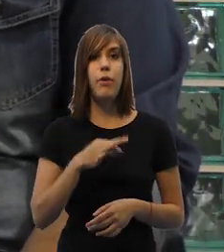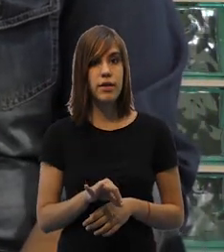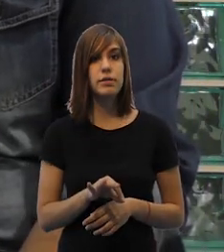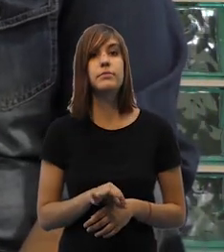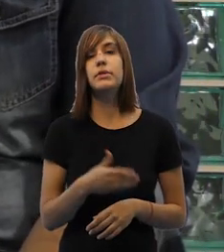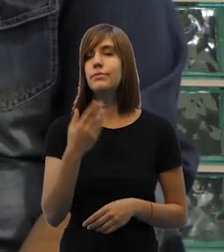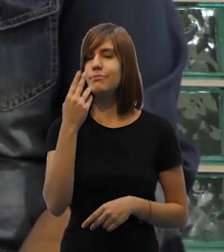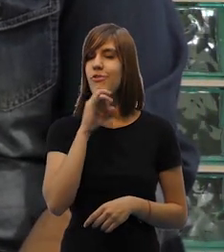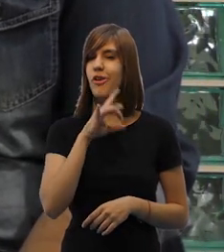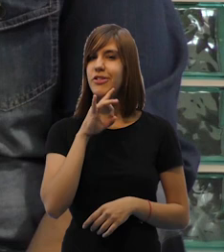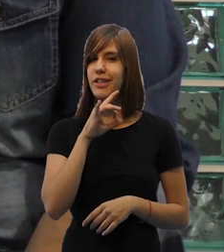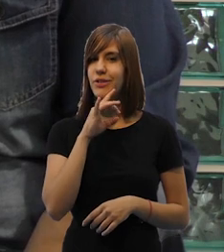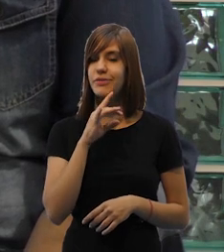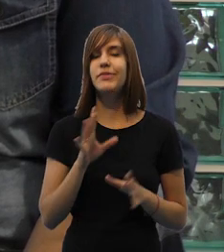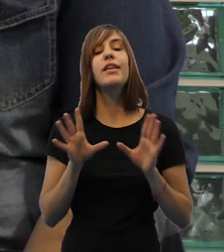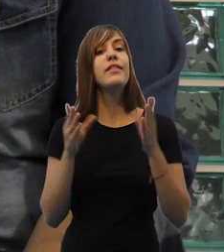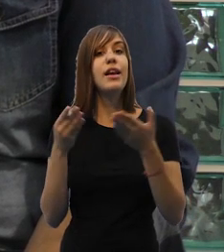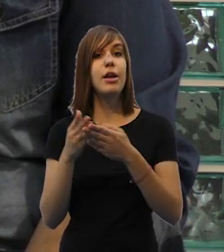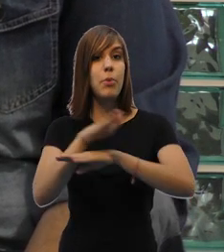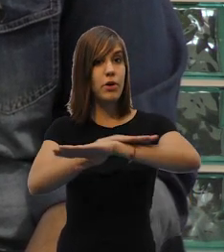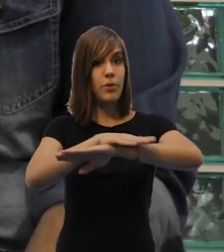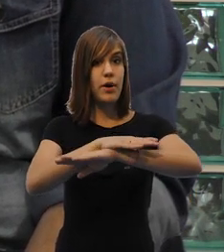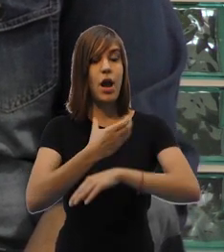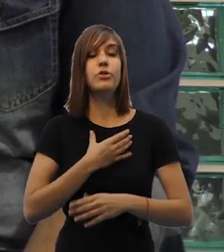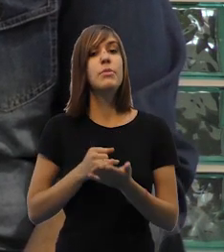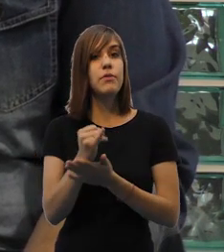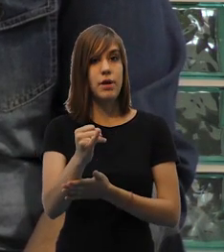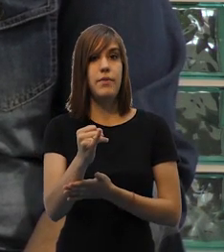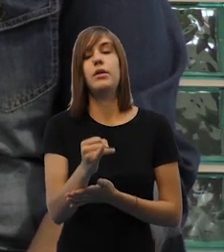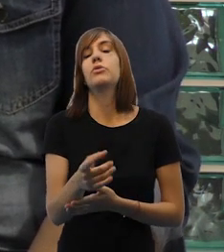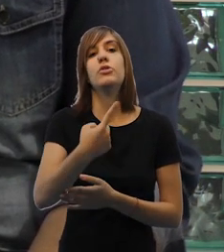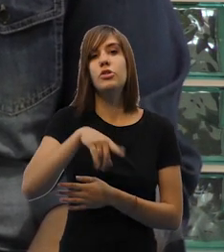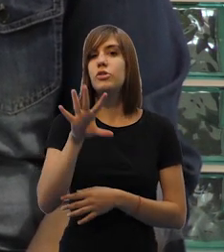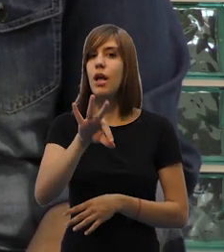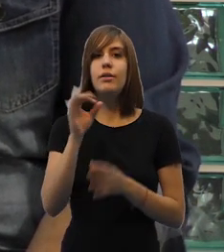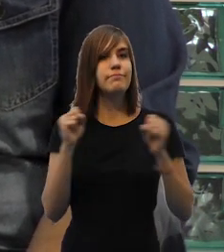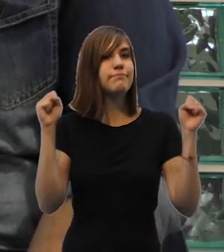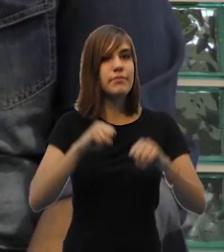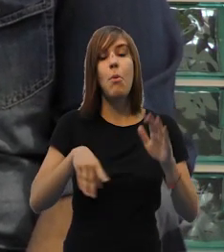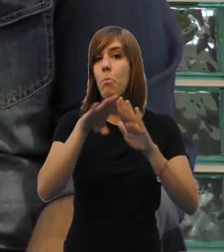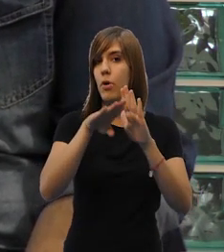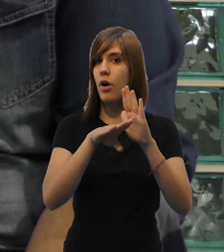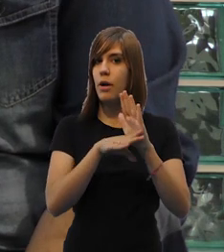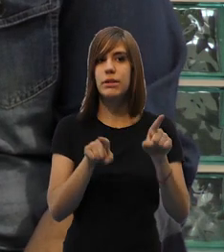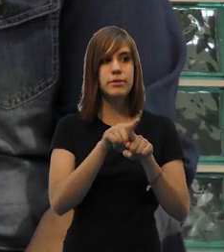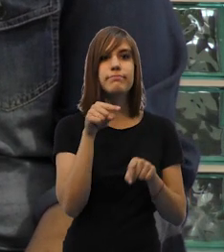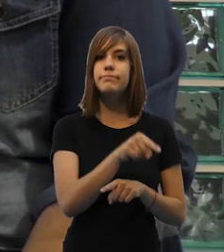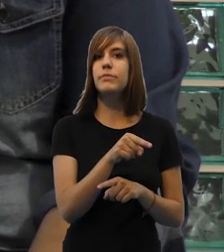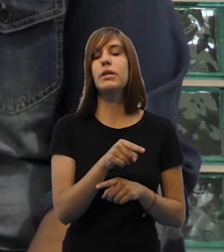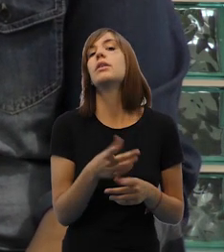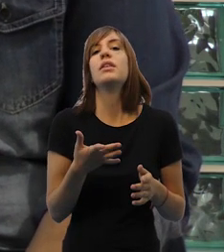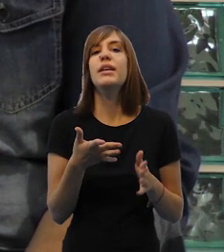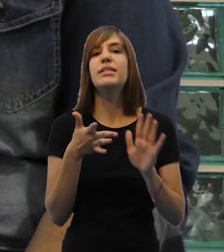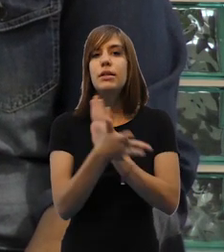Pues desde el equipo de gobierno del Ayuntamiento de Fuenlabrada, la apuesta decidida que suponen programas de este tipo, que se